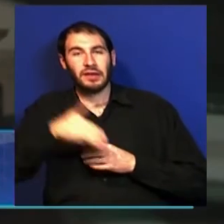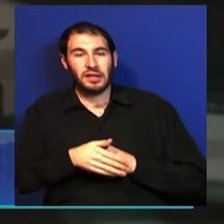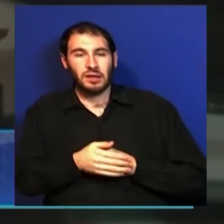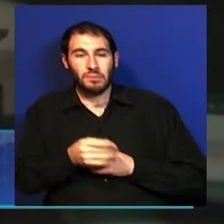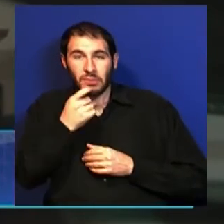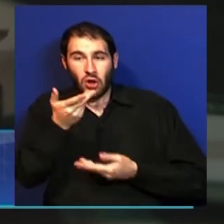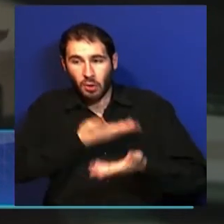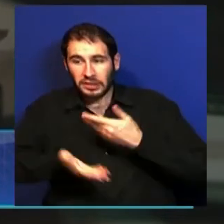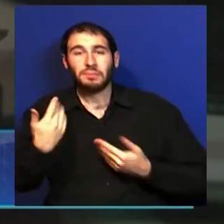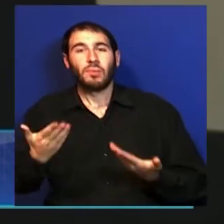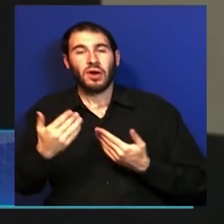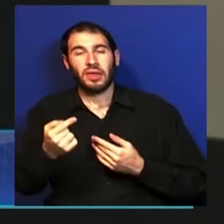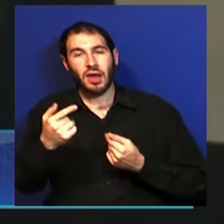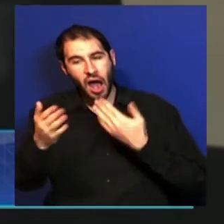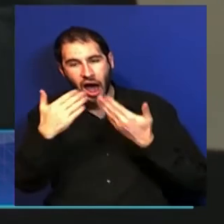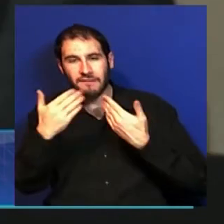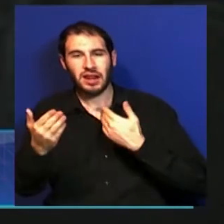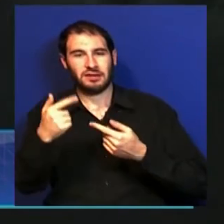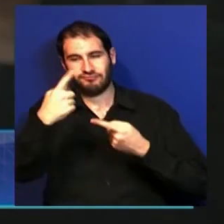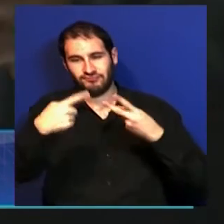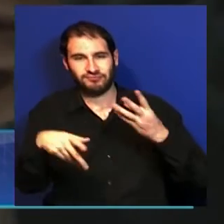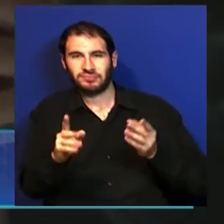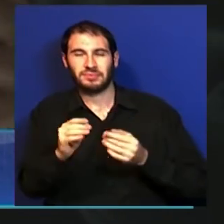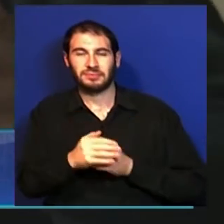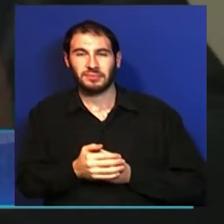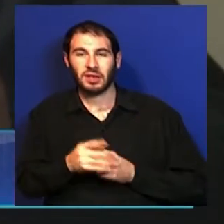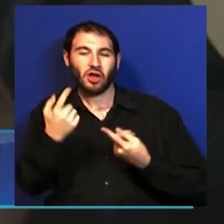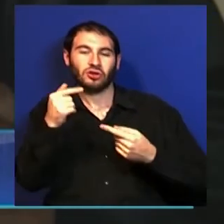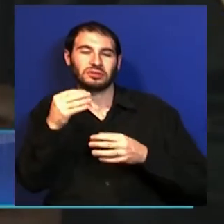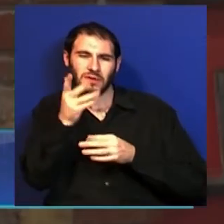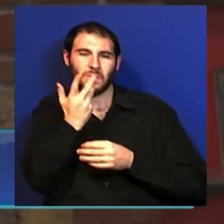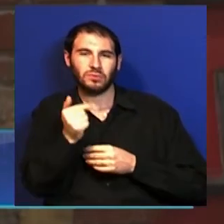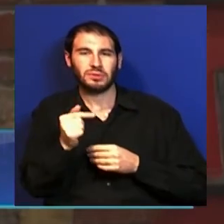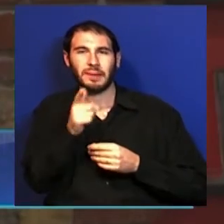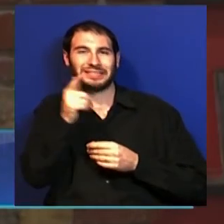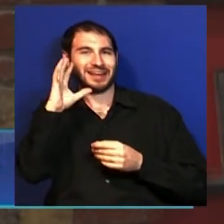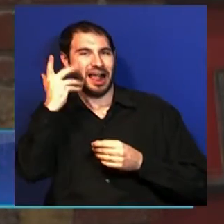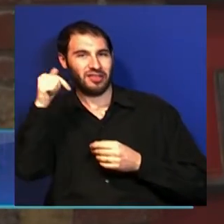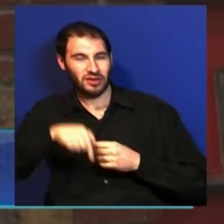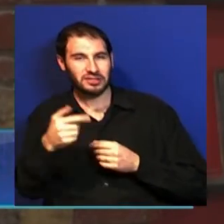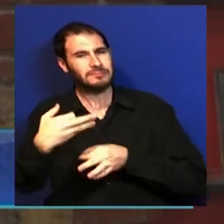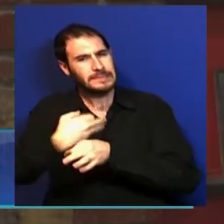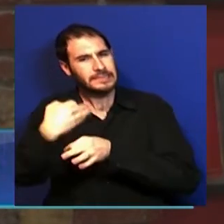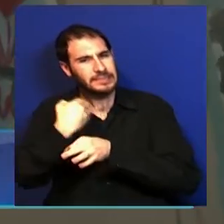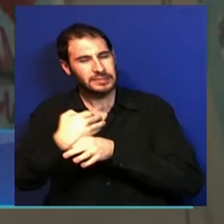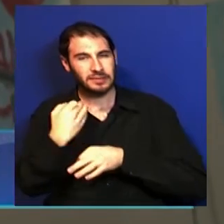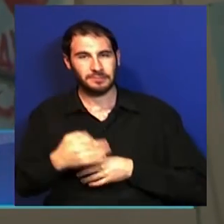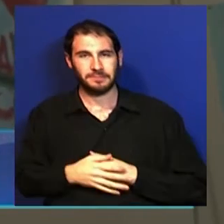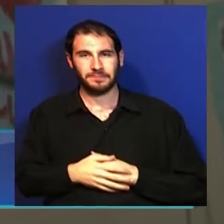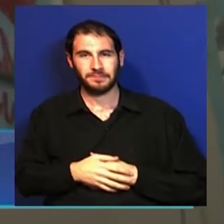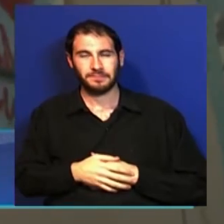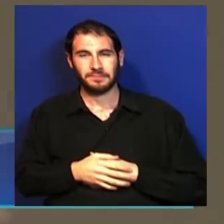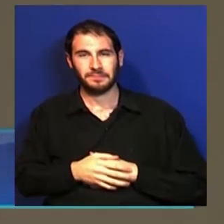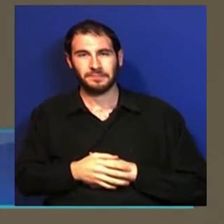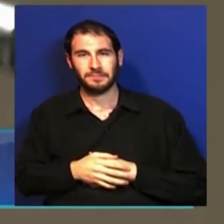podés compartir, hablar, charlar un poquito, lo que te gusta. Yo creo que esta radio nos enseñó muchas cosas.